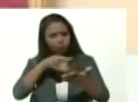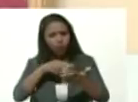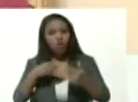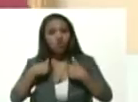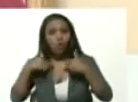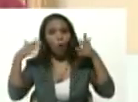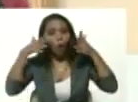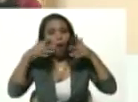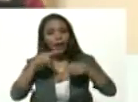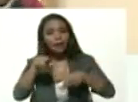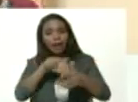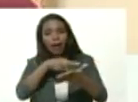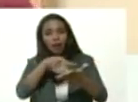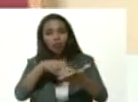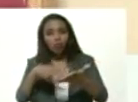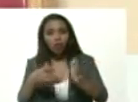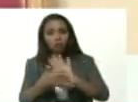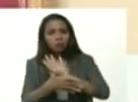recomiendo estas lecturas.